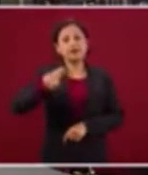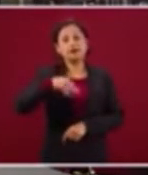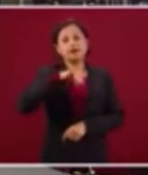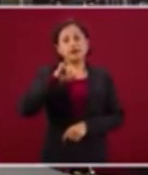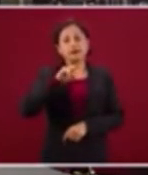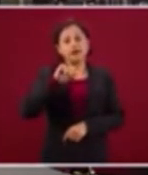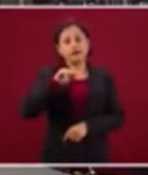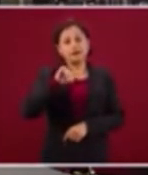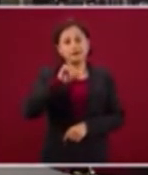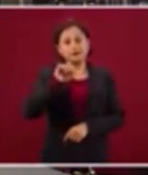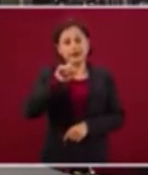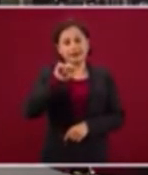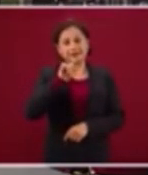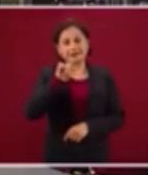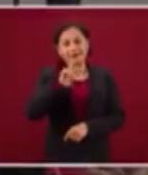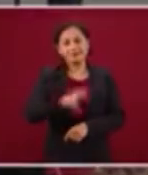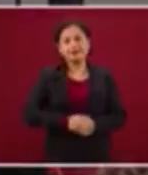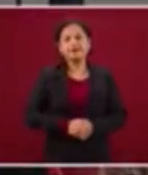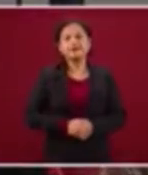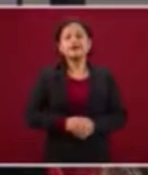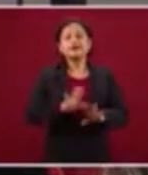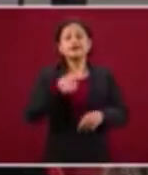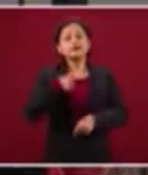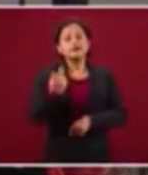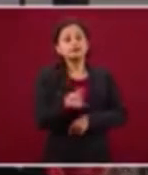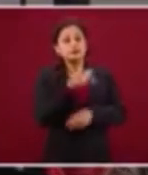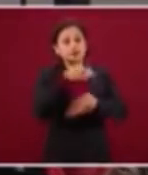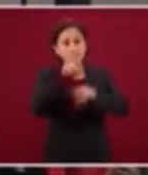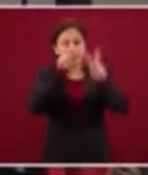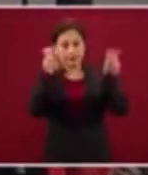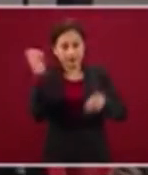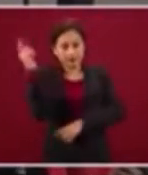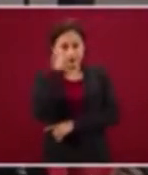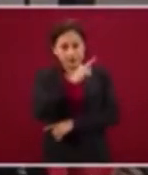Noticias. Pregunta por lo del avión.